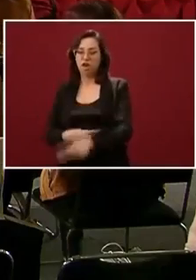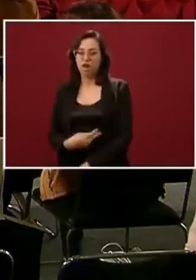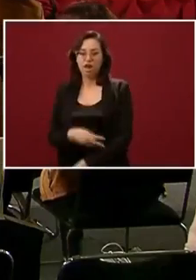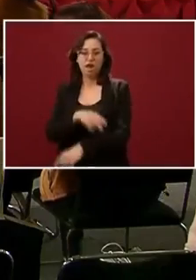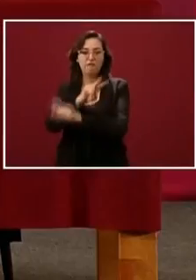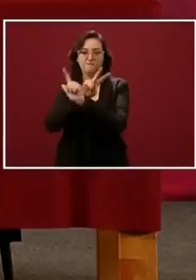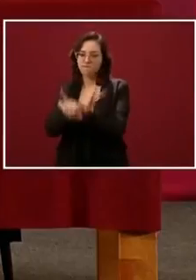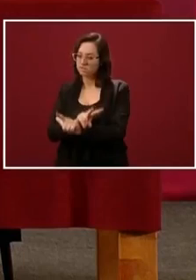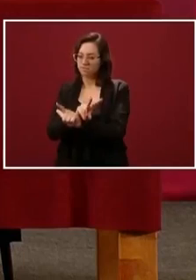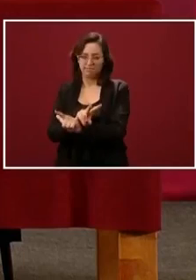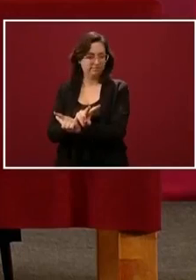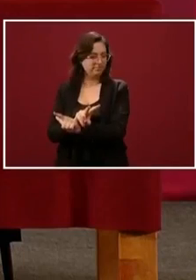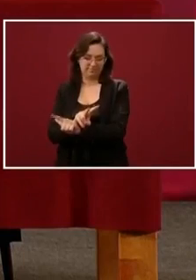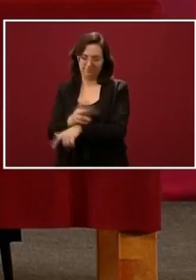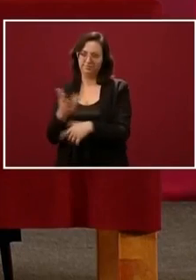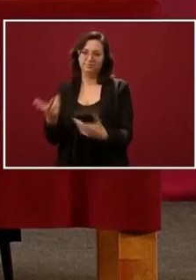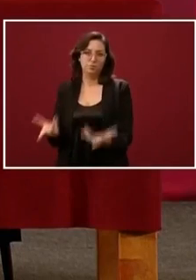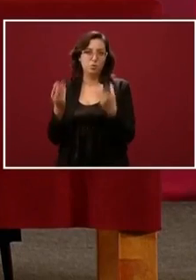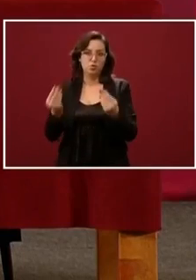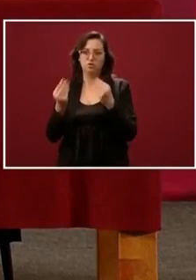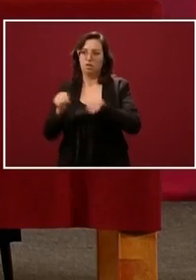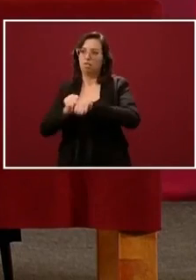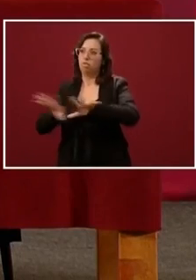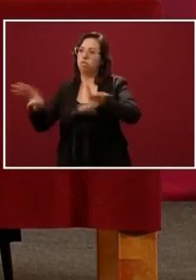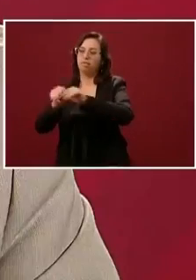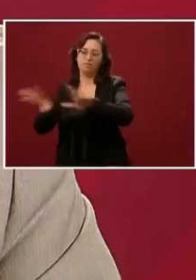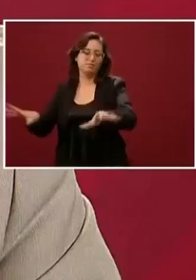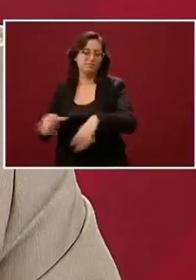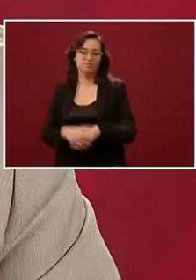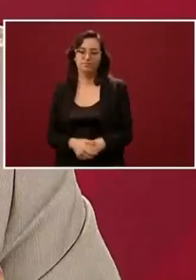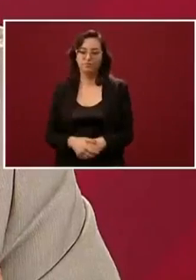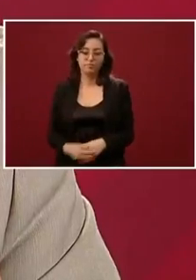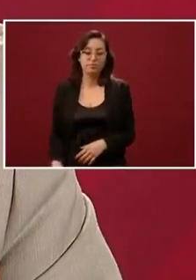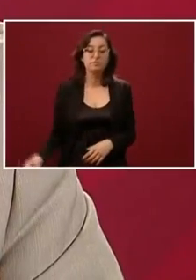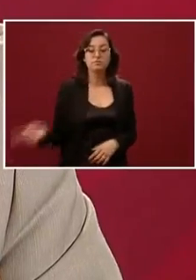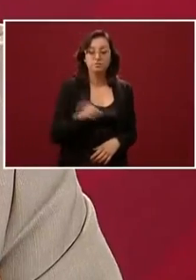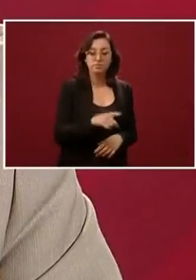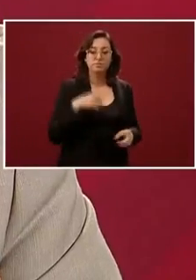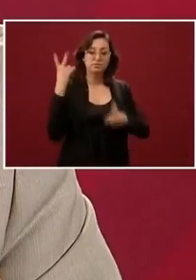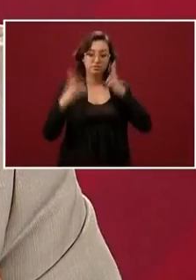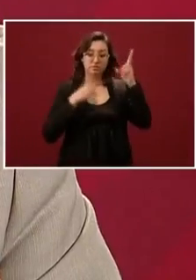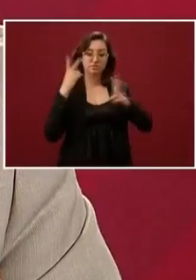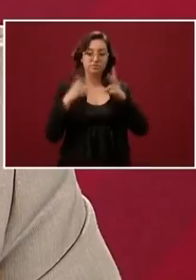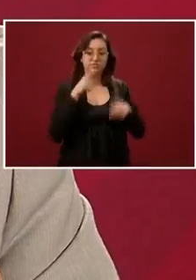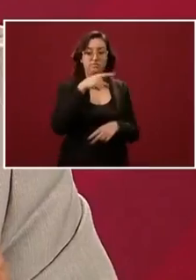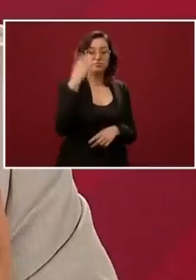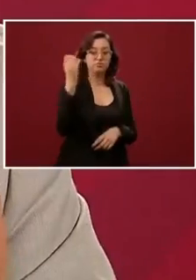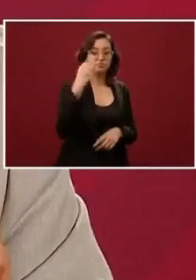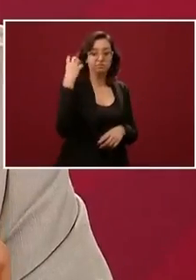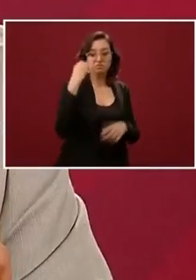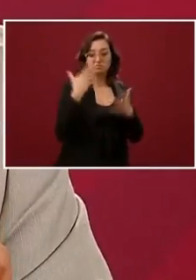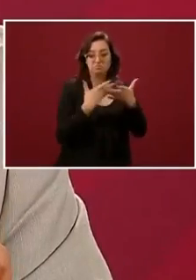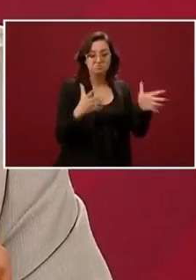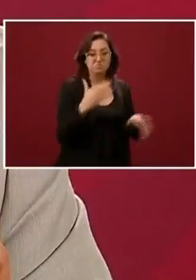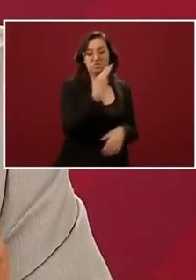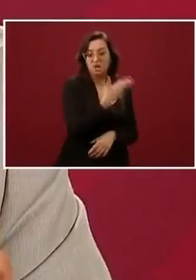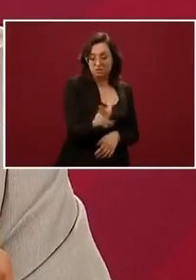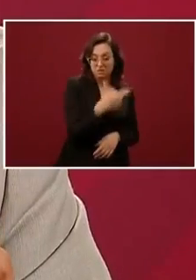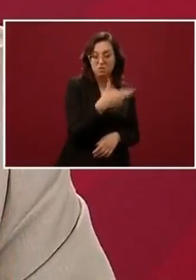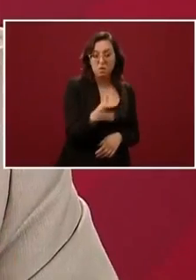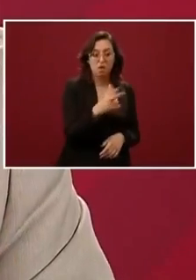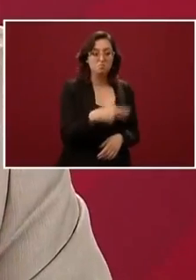claros, no. Y tiene un antecedente de haber visitado no un evento masivo, sino más bien un evento público en un